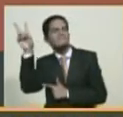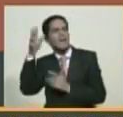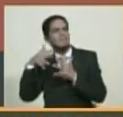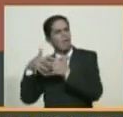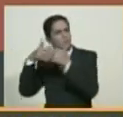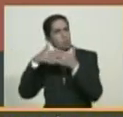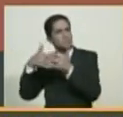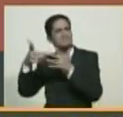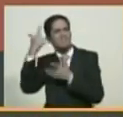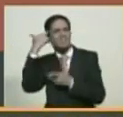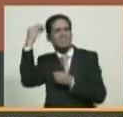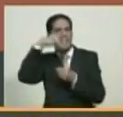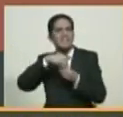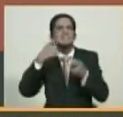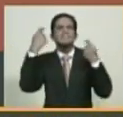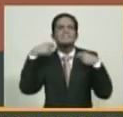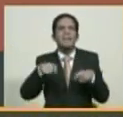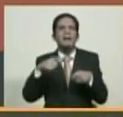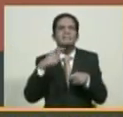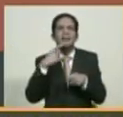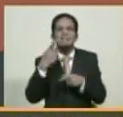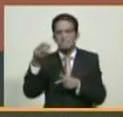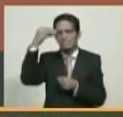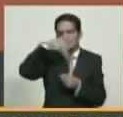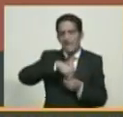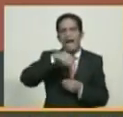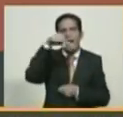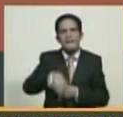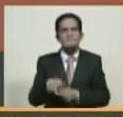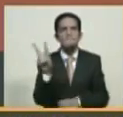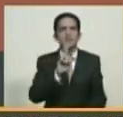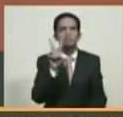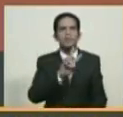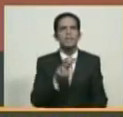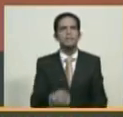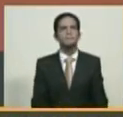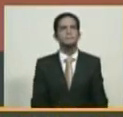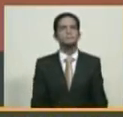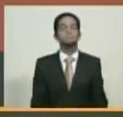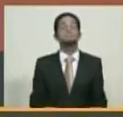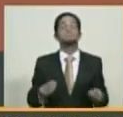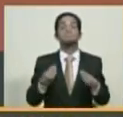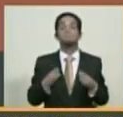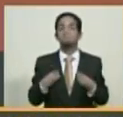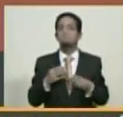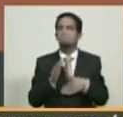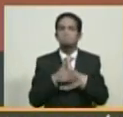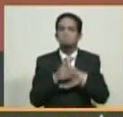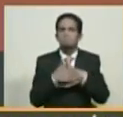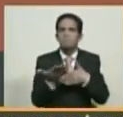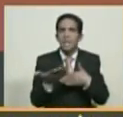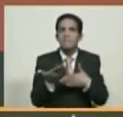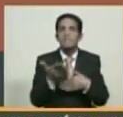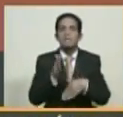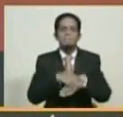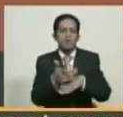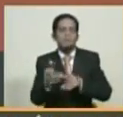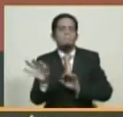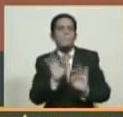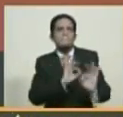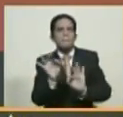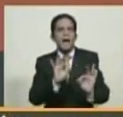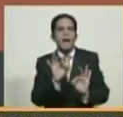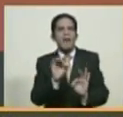agredir a Venezuela en los centros diplomáticos. Y lo estamos viviendo porque se preparan para las Naciones Unidas. Pero nosotros